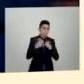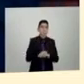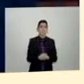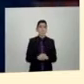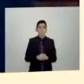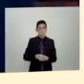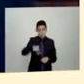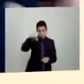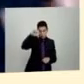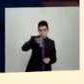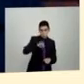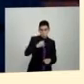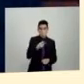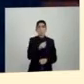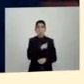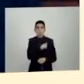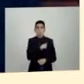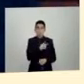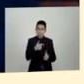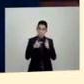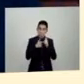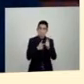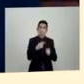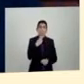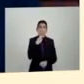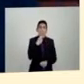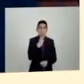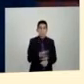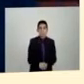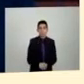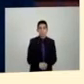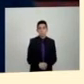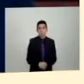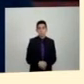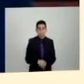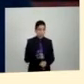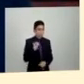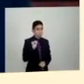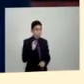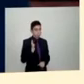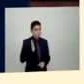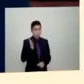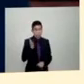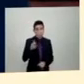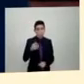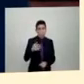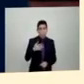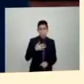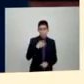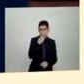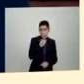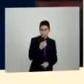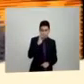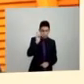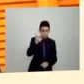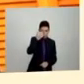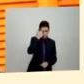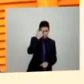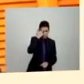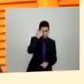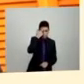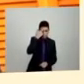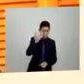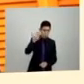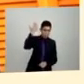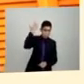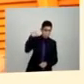todavía hoy aguanta y todavía hoy funciona. Sí, sorprendentemente. El otro día estaba recordando quiénes eran mis grandes